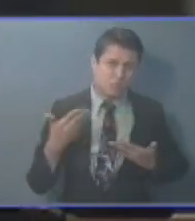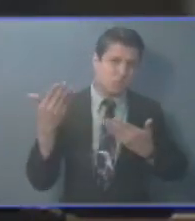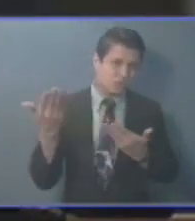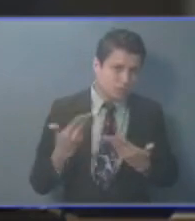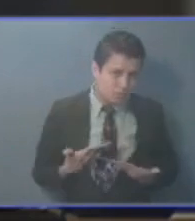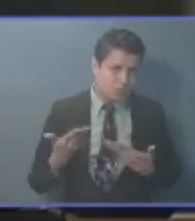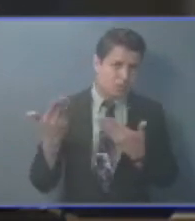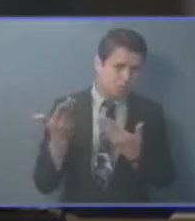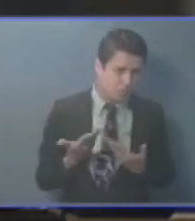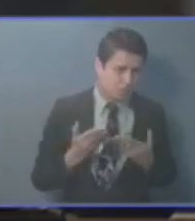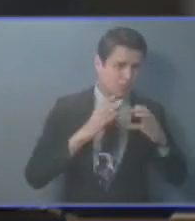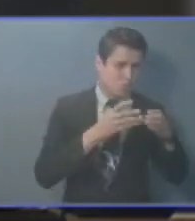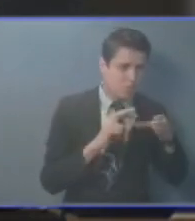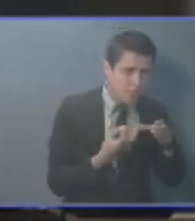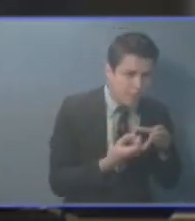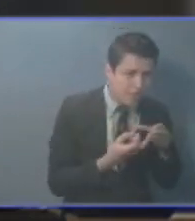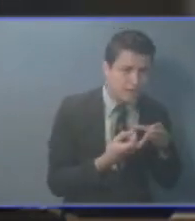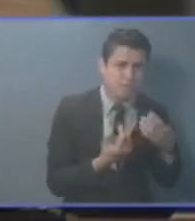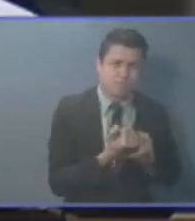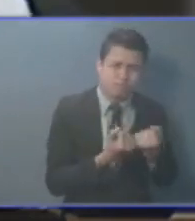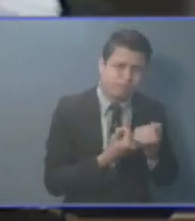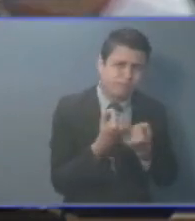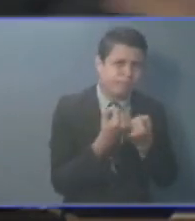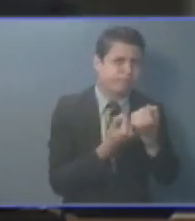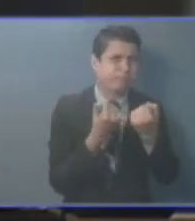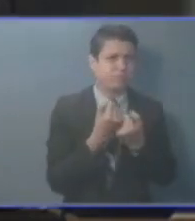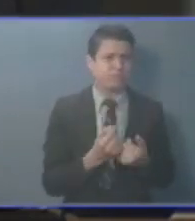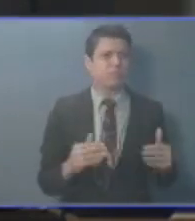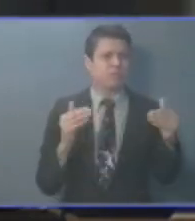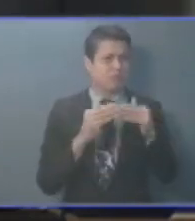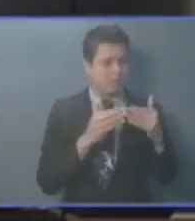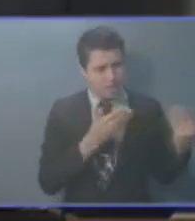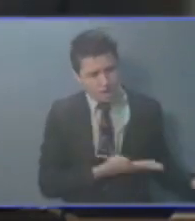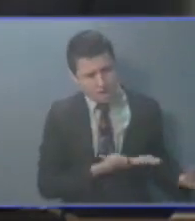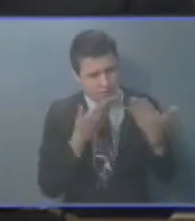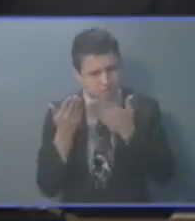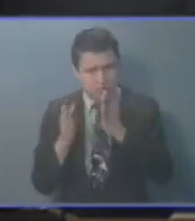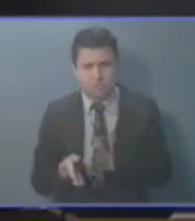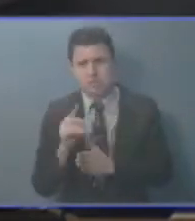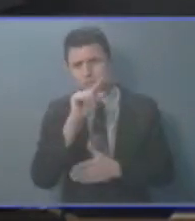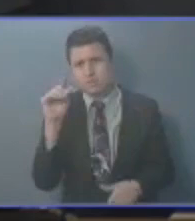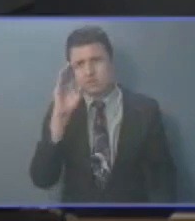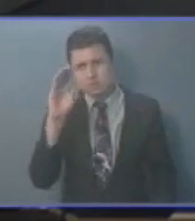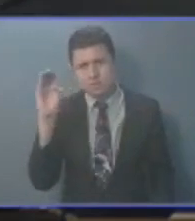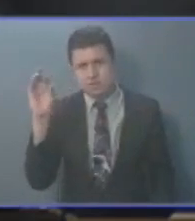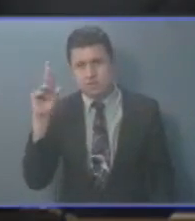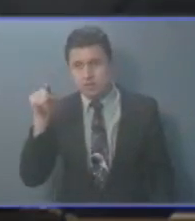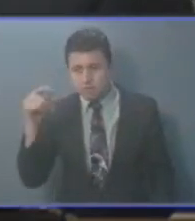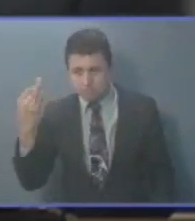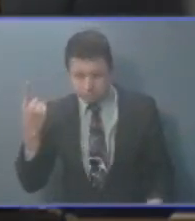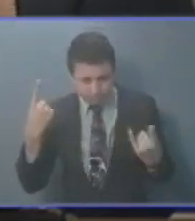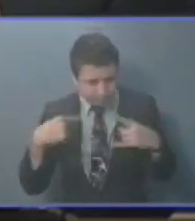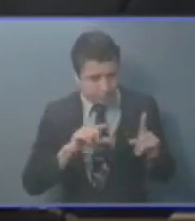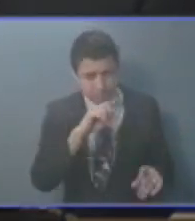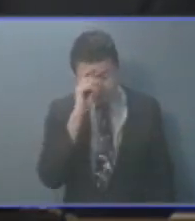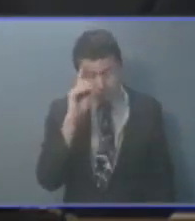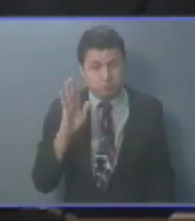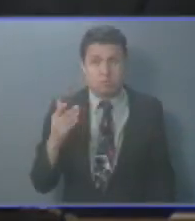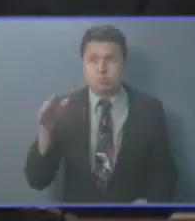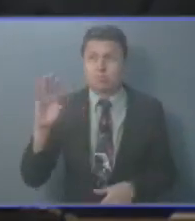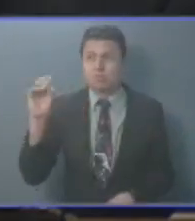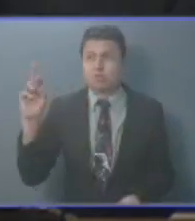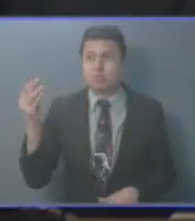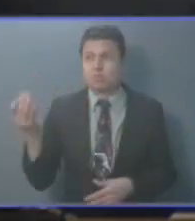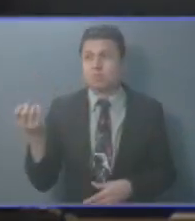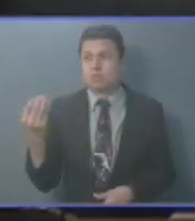colabore con este comité, colabore también con la Corte de Cuentas, porque la Corte de Cuentas nos ha mandado informes donde dice, miren, no me